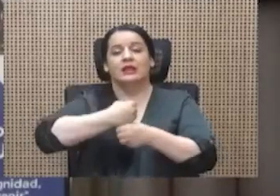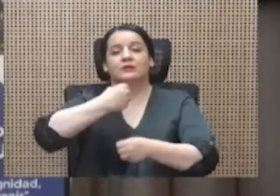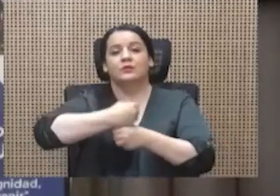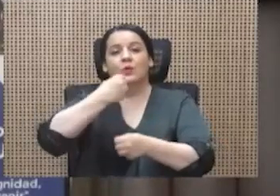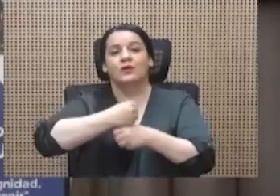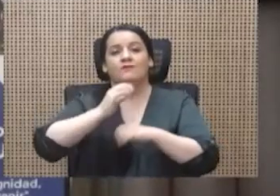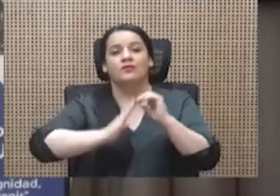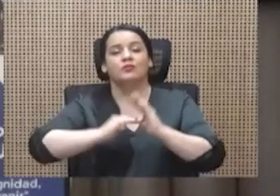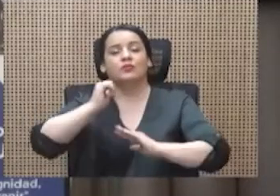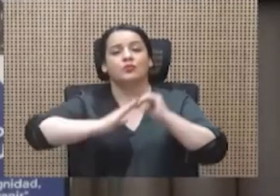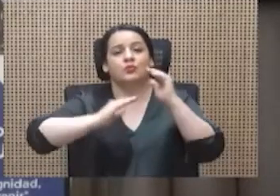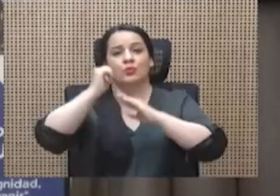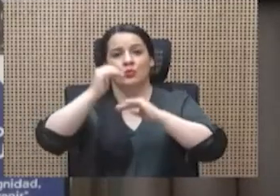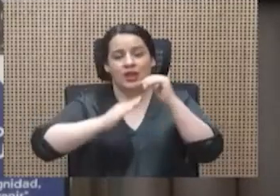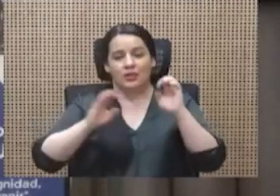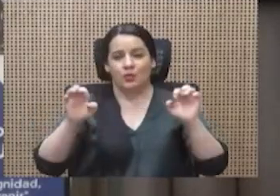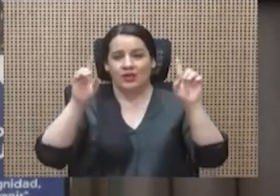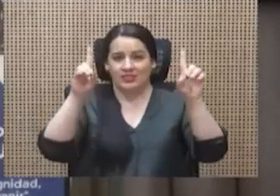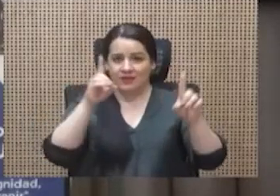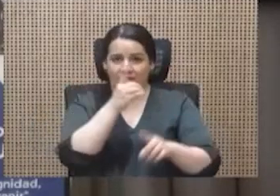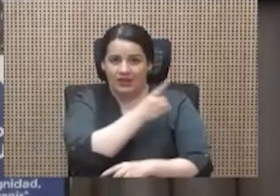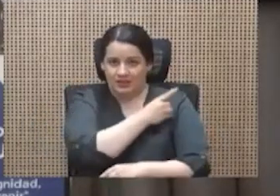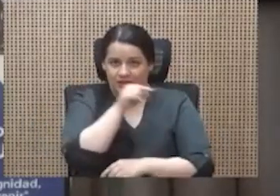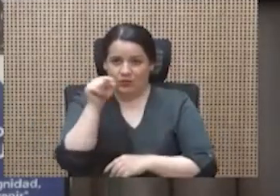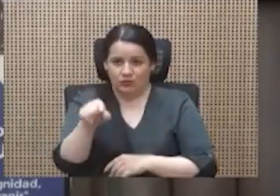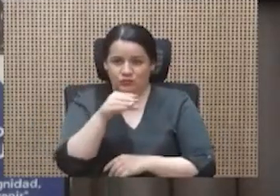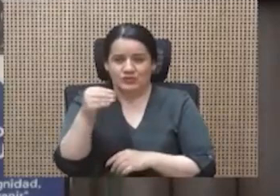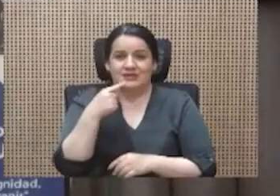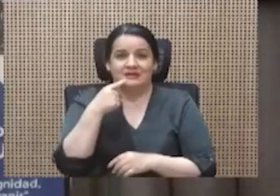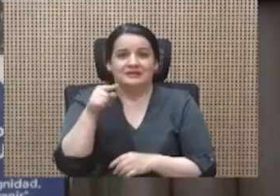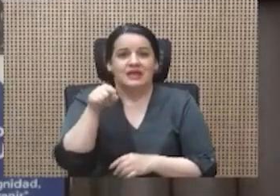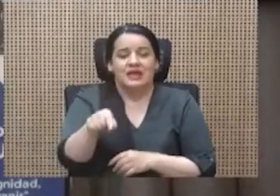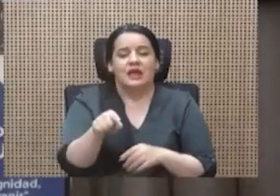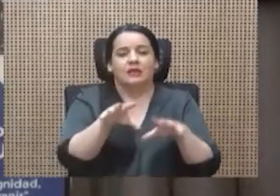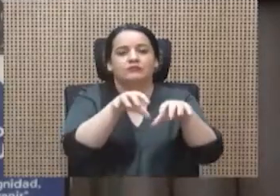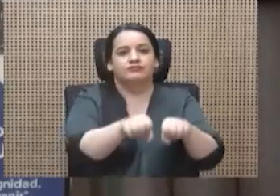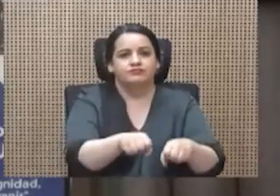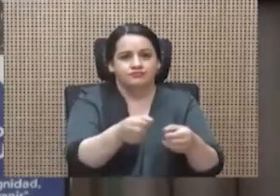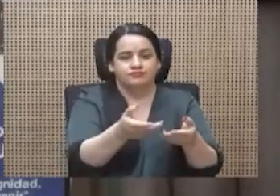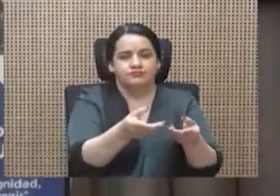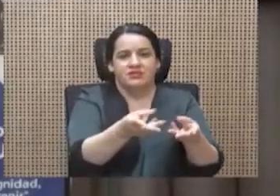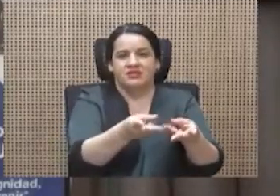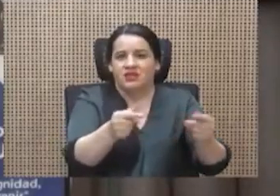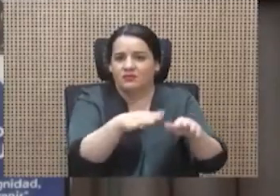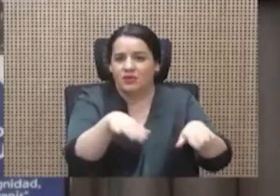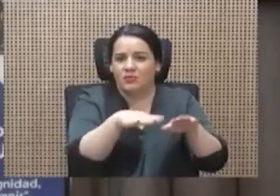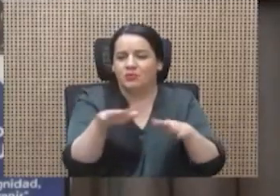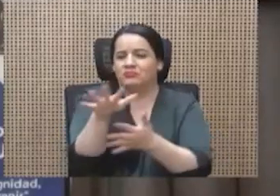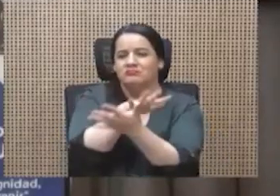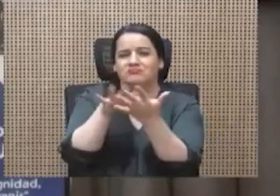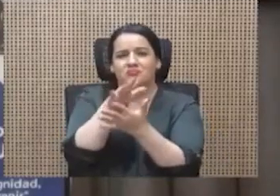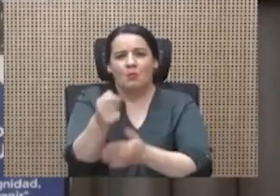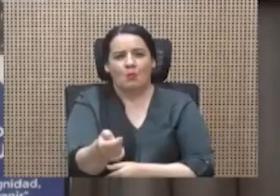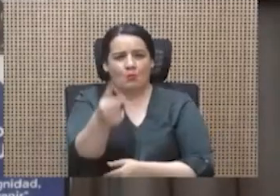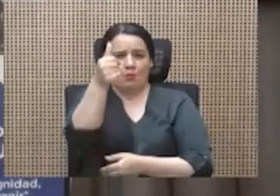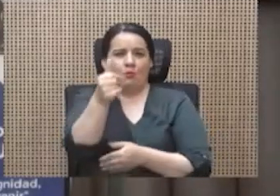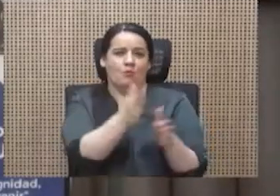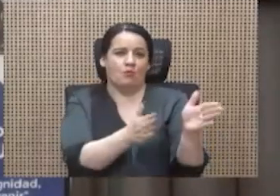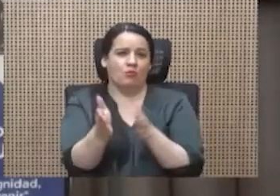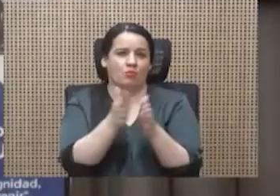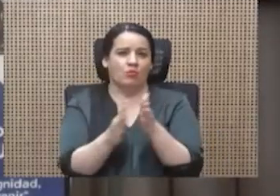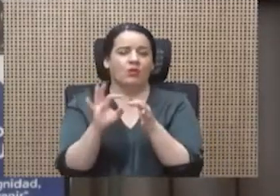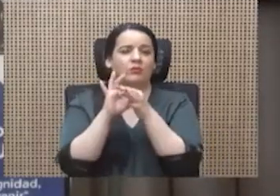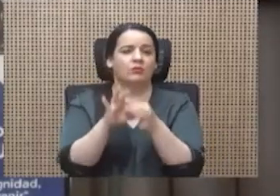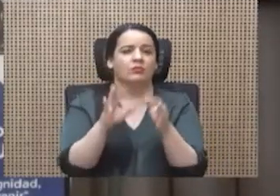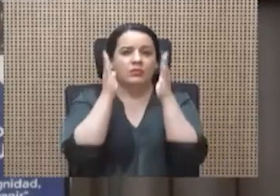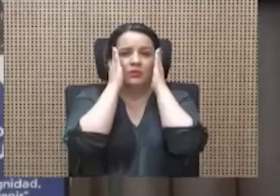Infraestructura Educativa ha sido deficiente en temas como la adquisición de terrenos, ha sido desordenada y poco planificada en cuanto a la atención